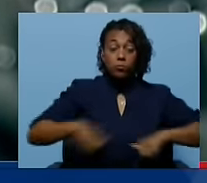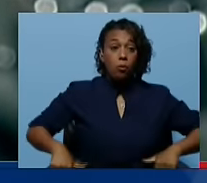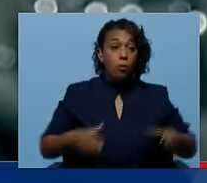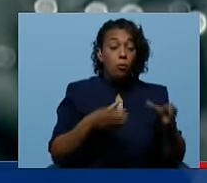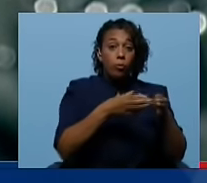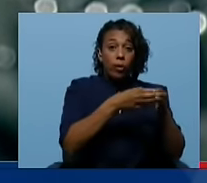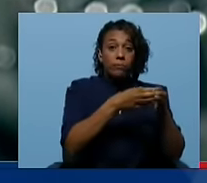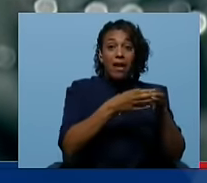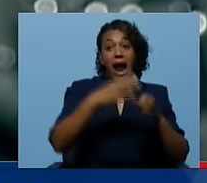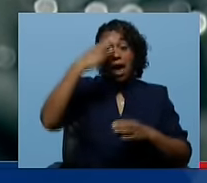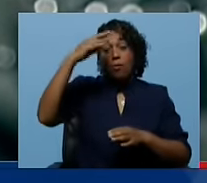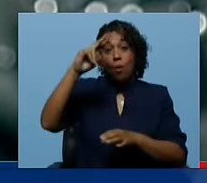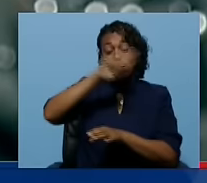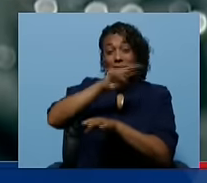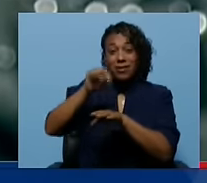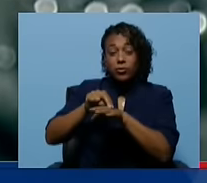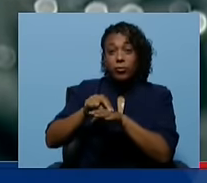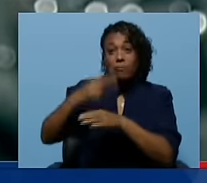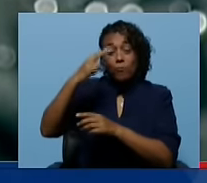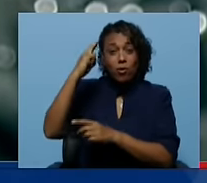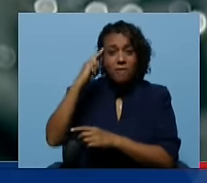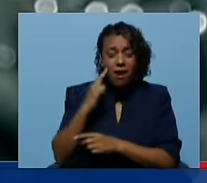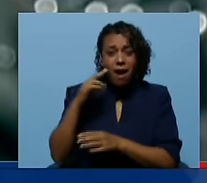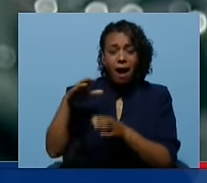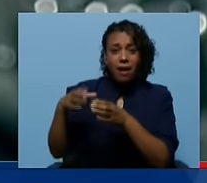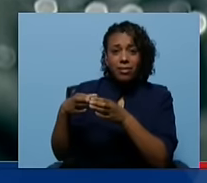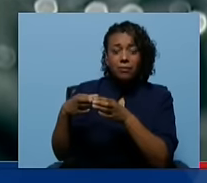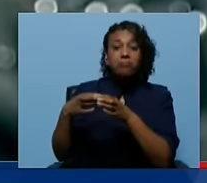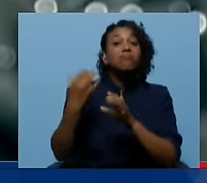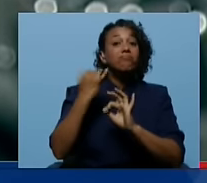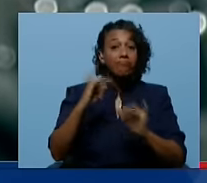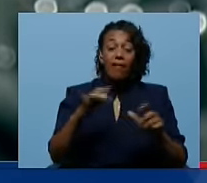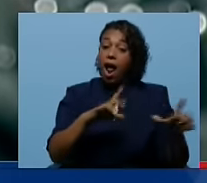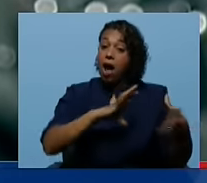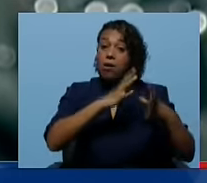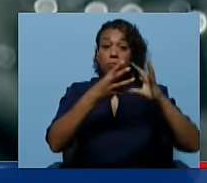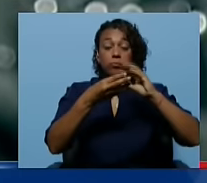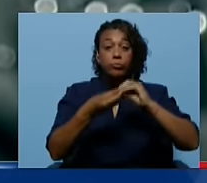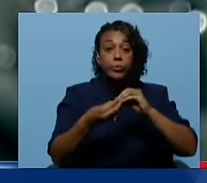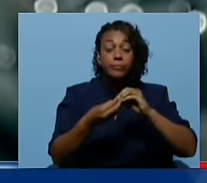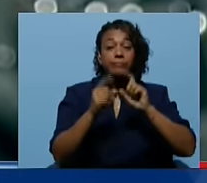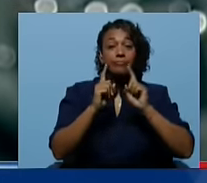Bolivariana, a la Guardia Nacional Bolivariana, estamos articulando